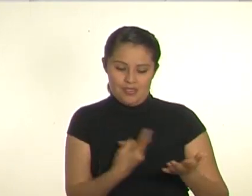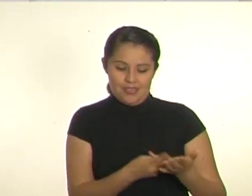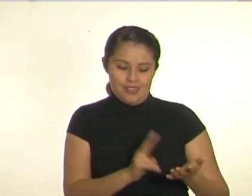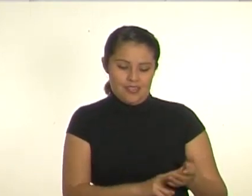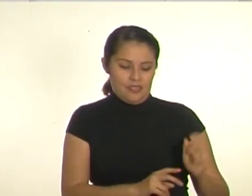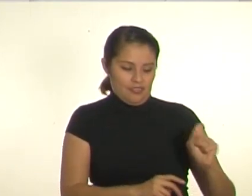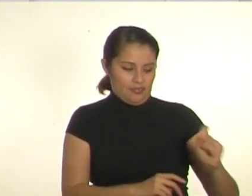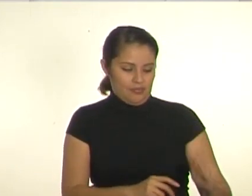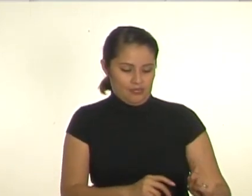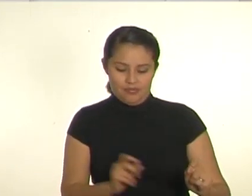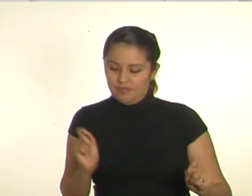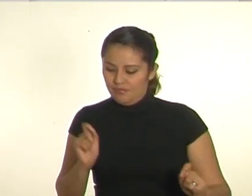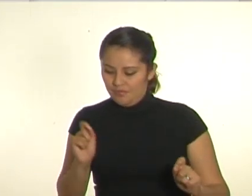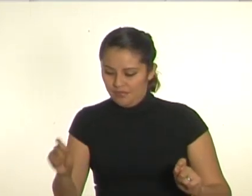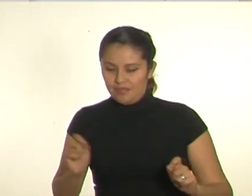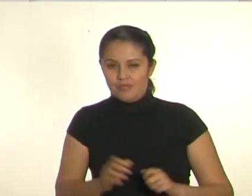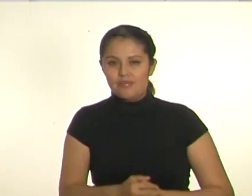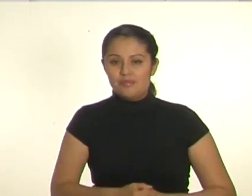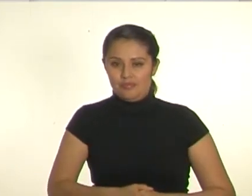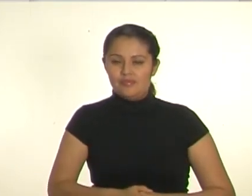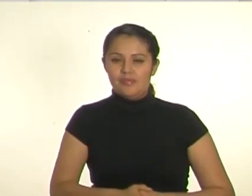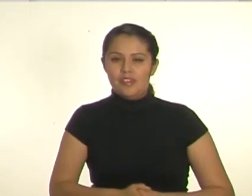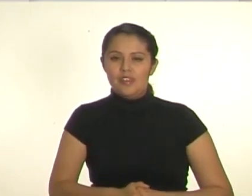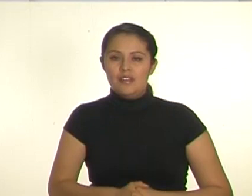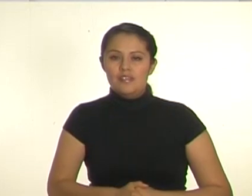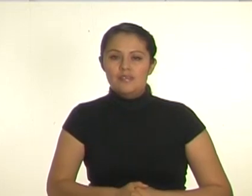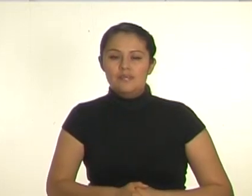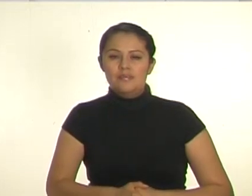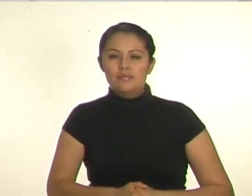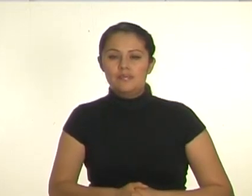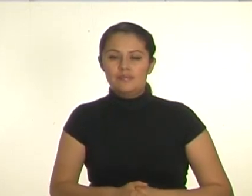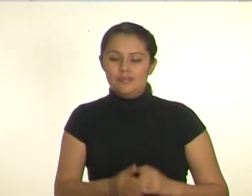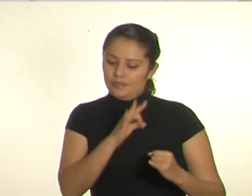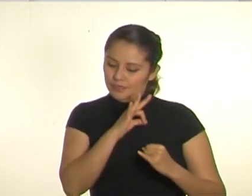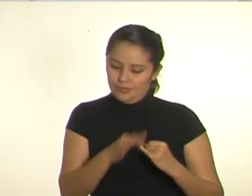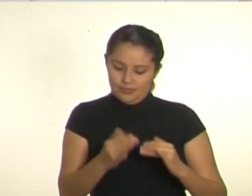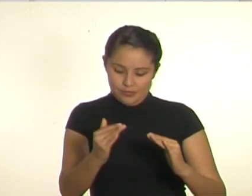apertura. Bien. Y por último,